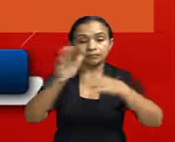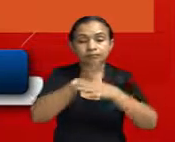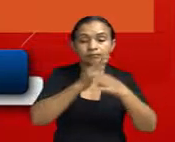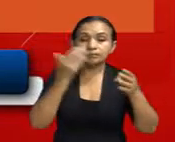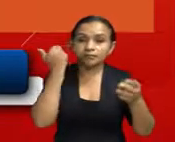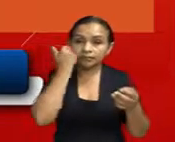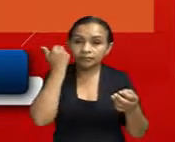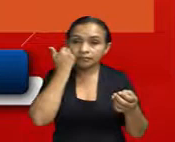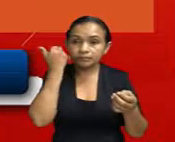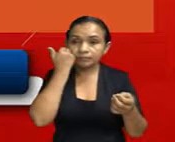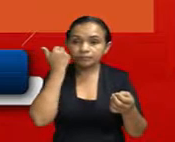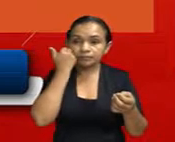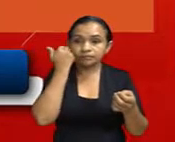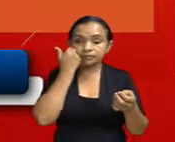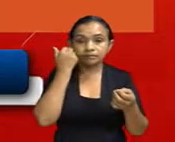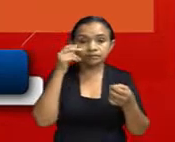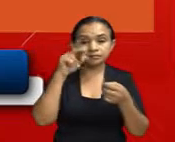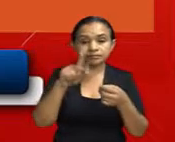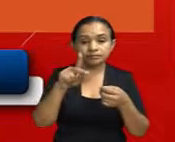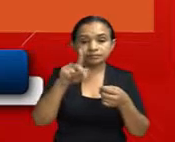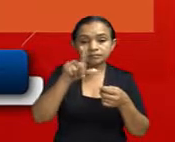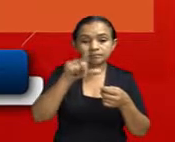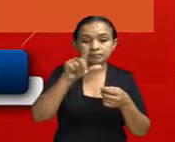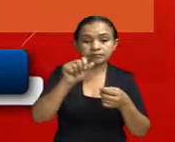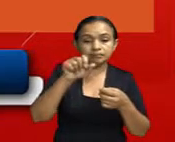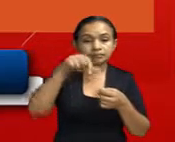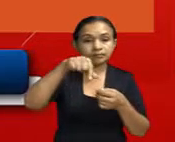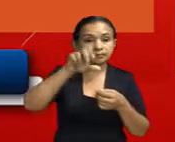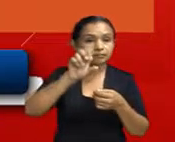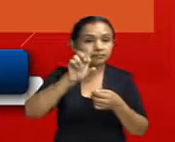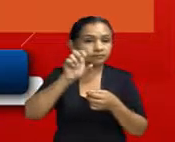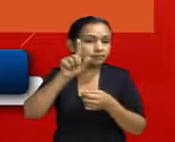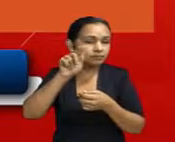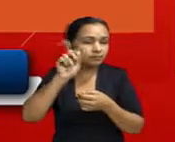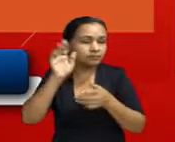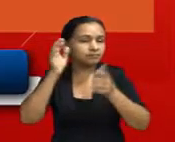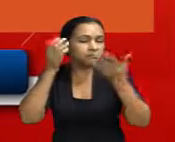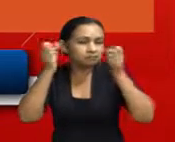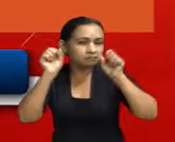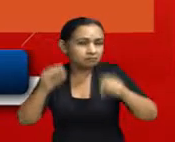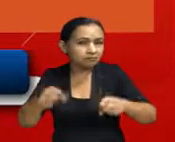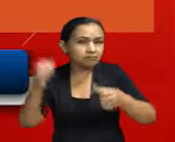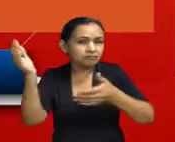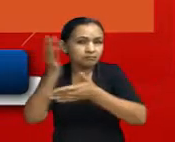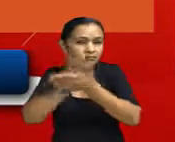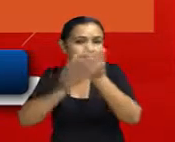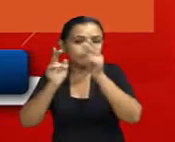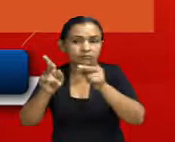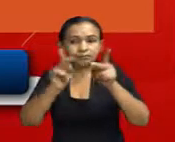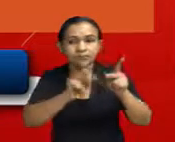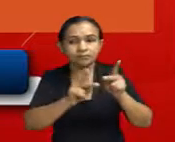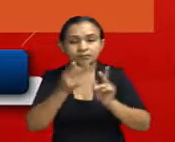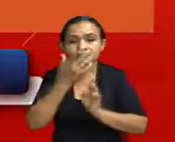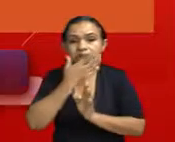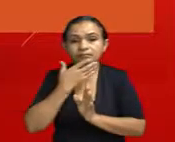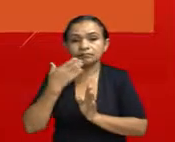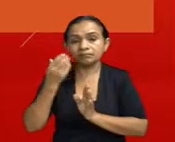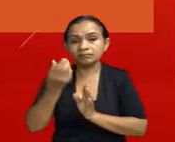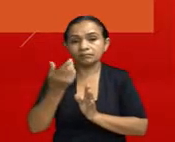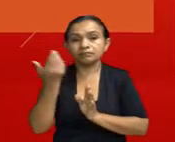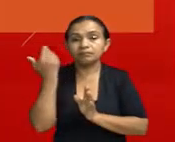que tienen más agregación plaquetaria, puede ser un factor. Por eso personas que aunque sean jóvenes, 20, 30 años, pero tienen